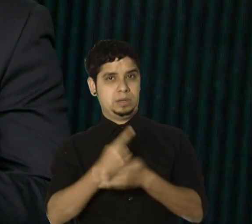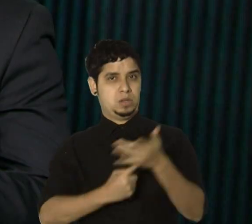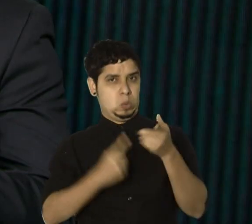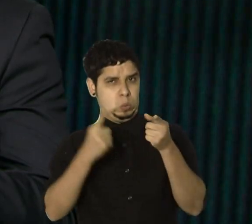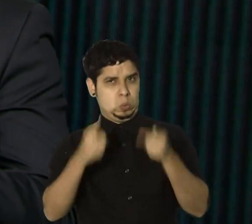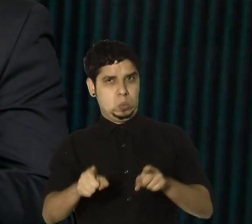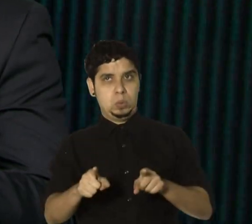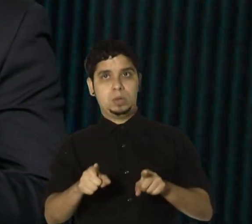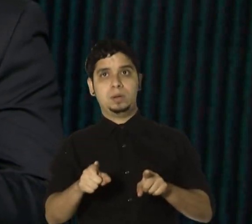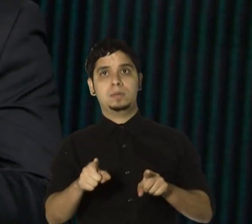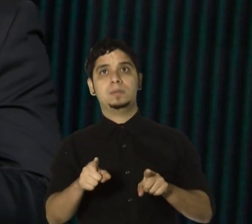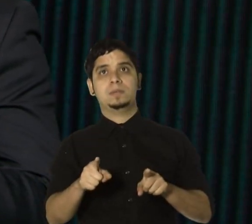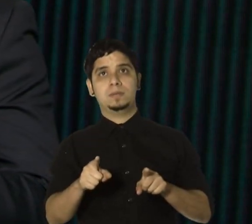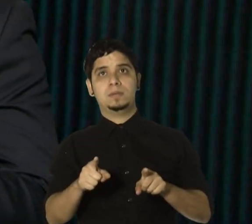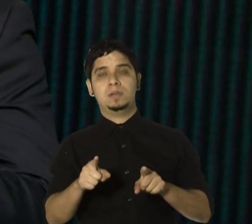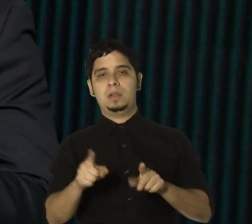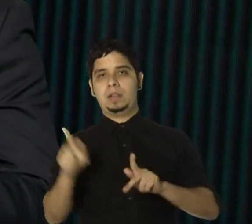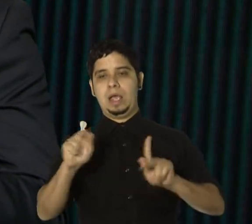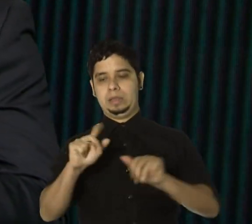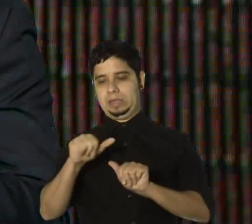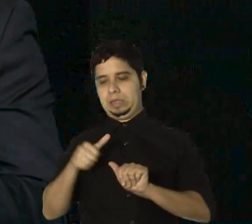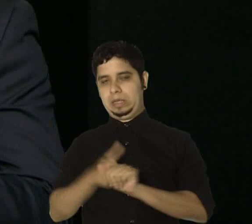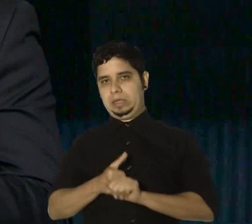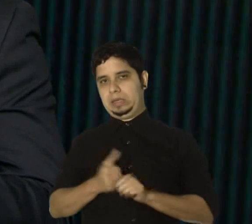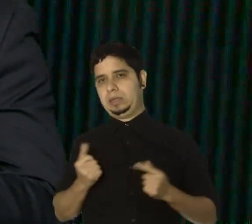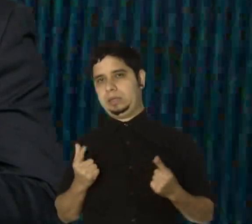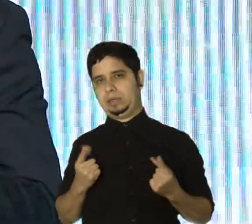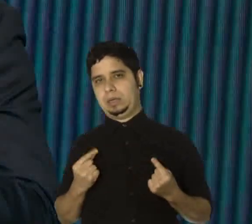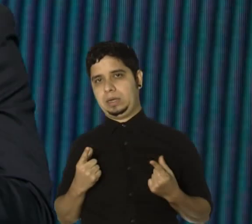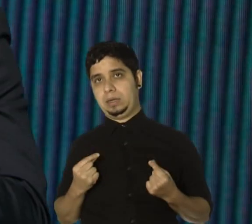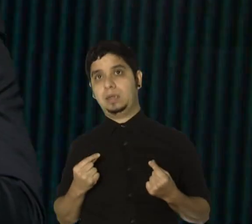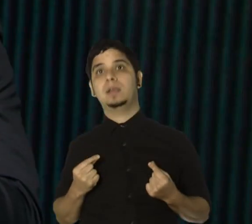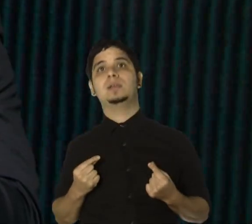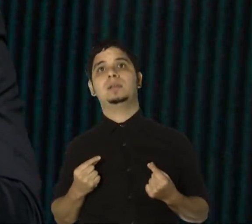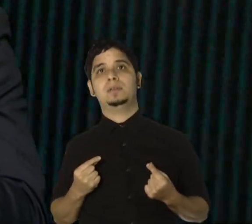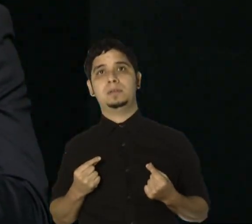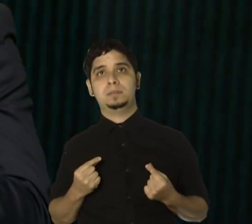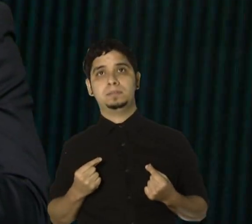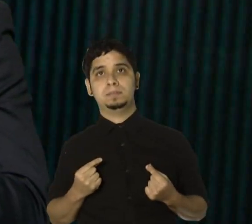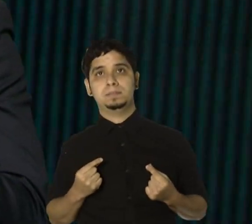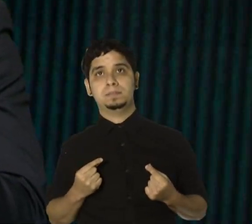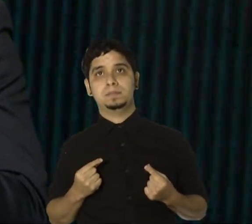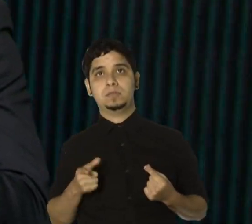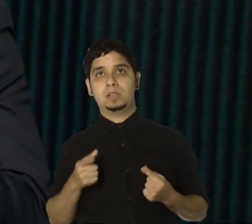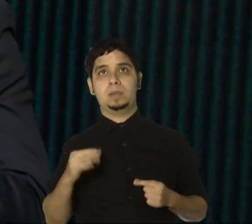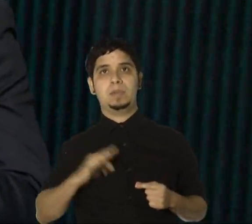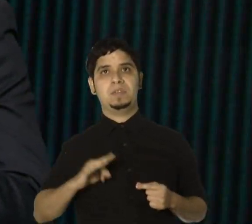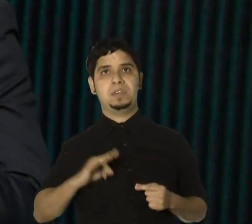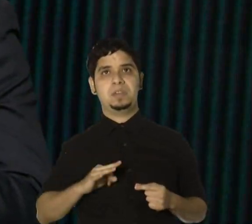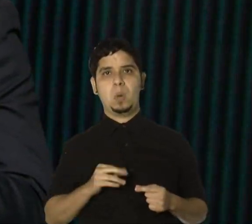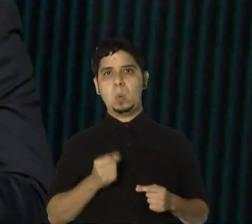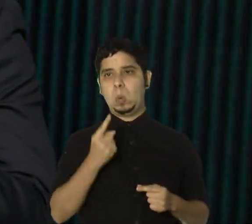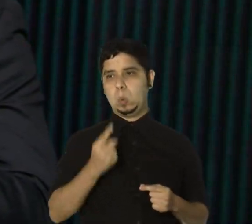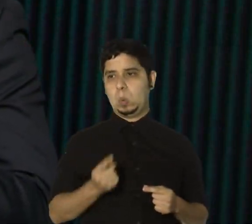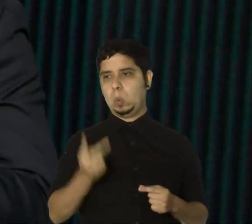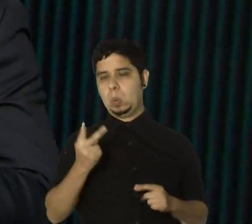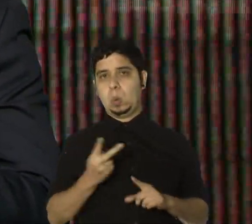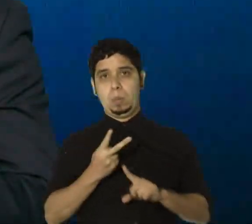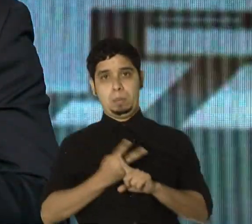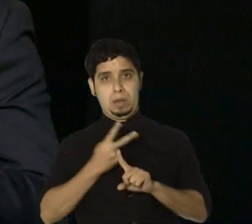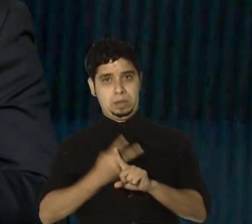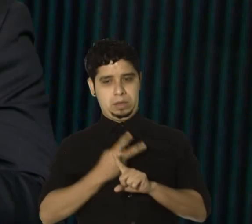actores detrás de este esquema lo que básicamente hacen es que le permiten que a se beneficien por uno o dos meses de esos